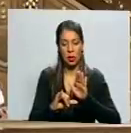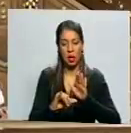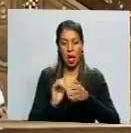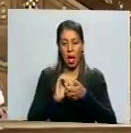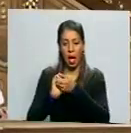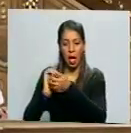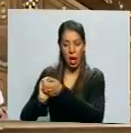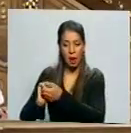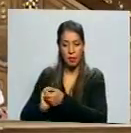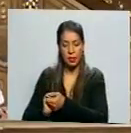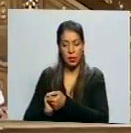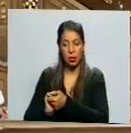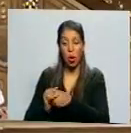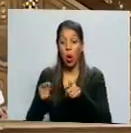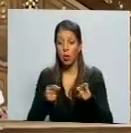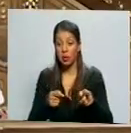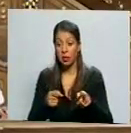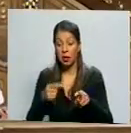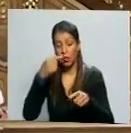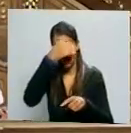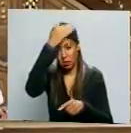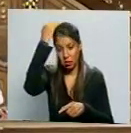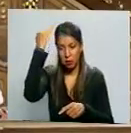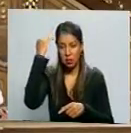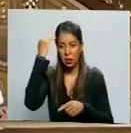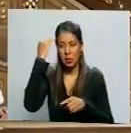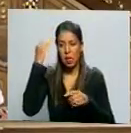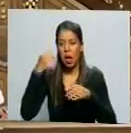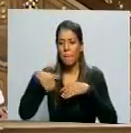compañero ministro Ricardo Menéndez,